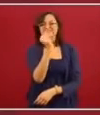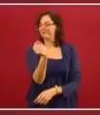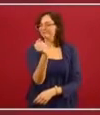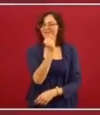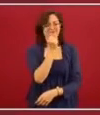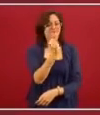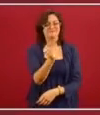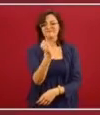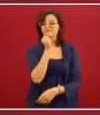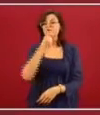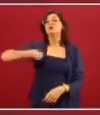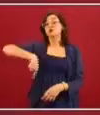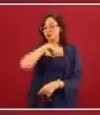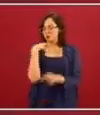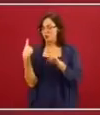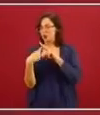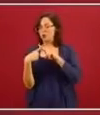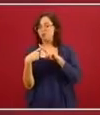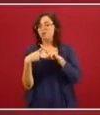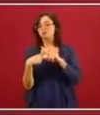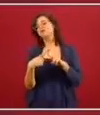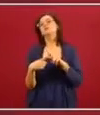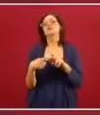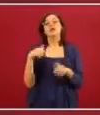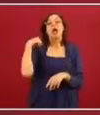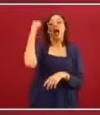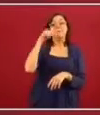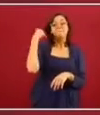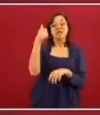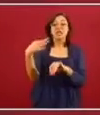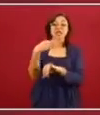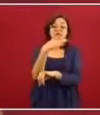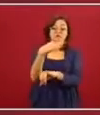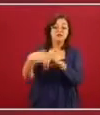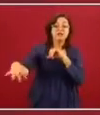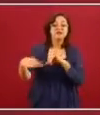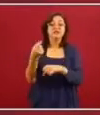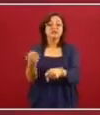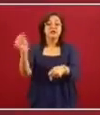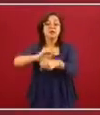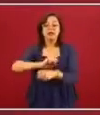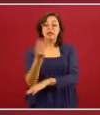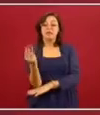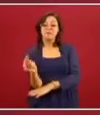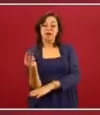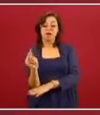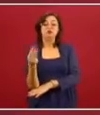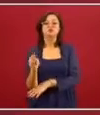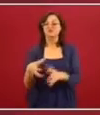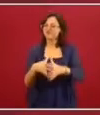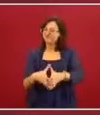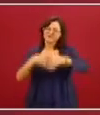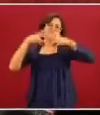matemáticas hemos calculado que a finales de abril, prácticamente en la primera semana de mayo, es donde vamos a tener la